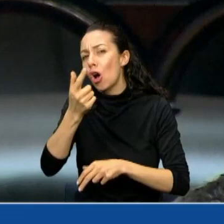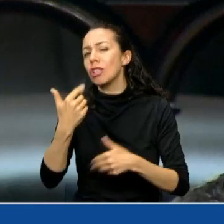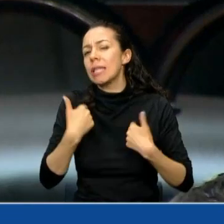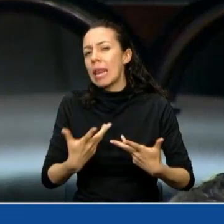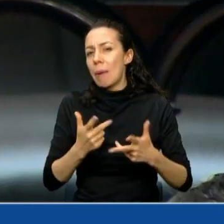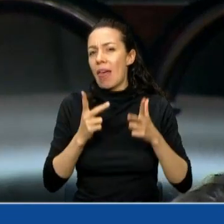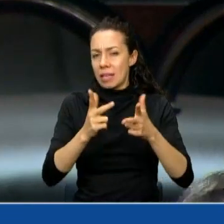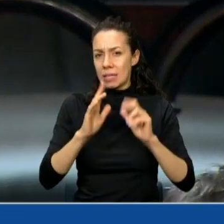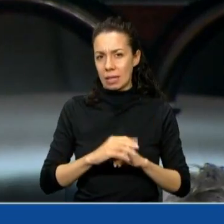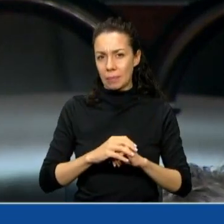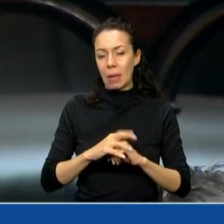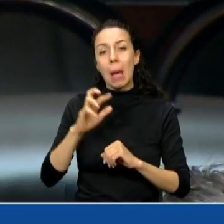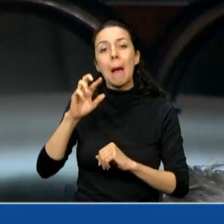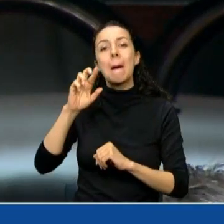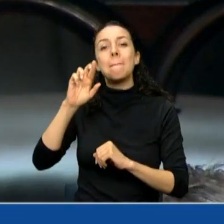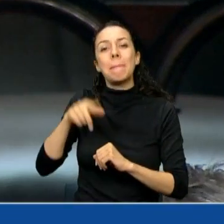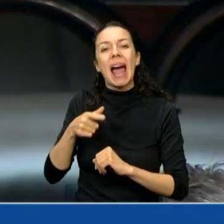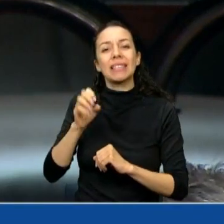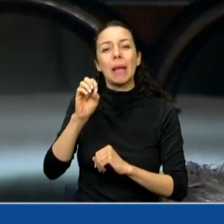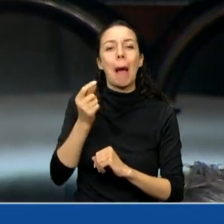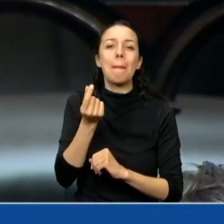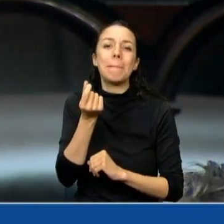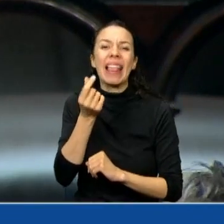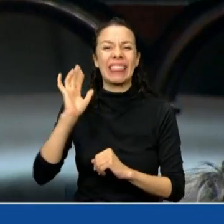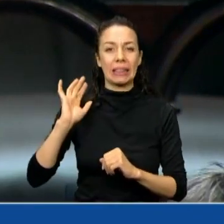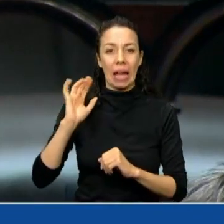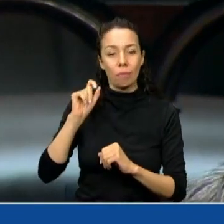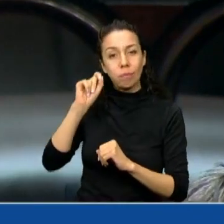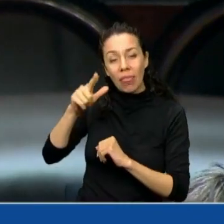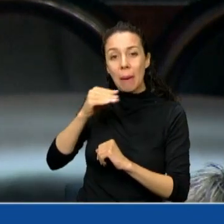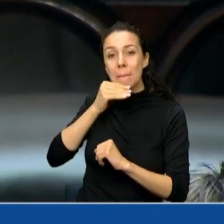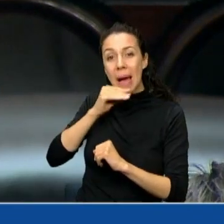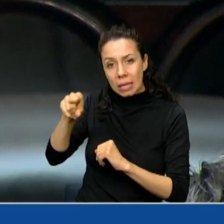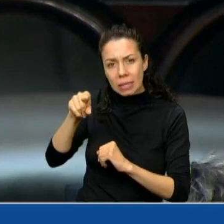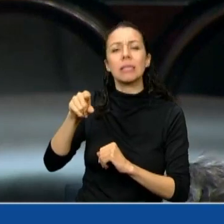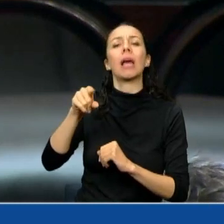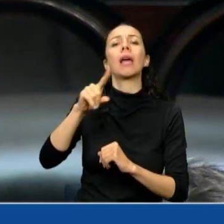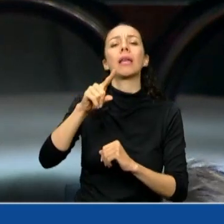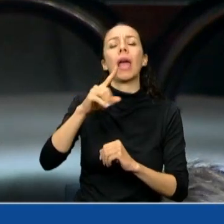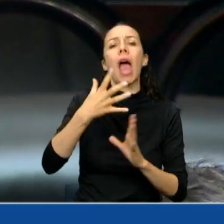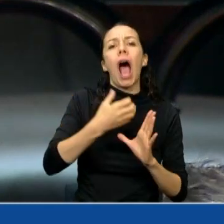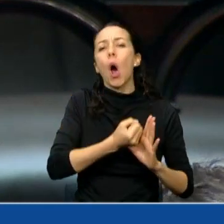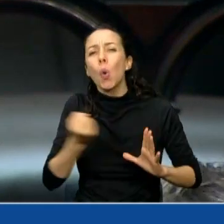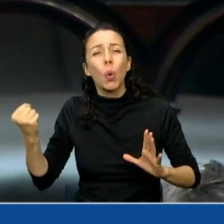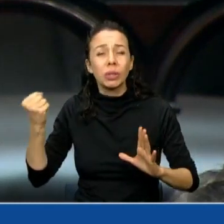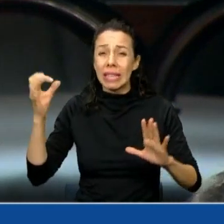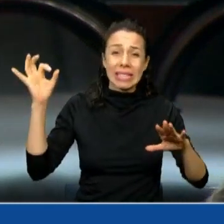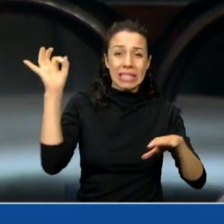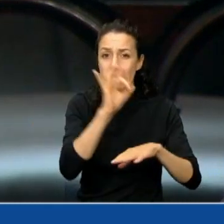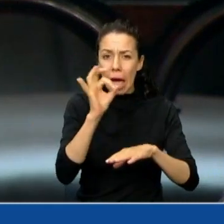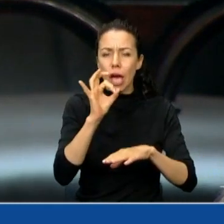en 2 semanas aumentó exponencialmente el déficit fiscal sin un solo ajuste del gasto, es